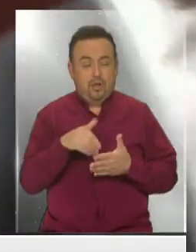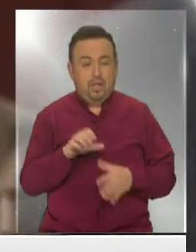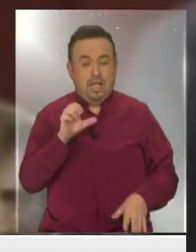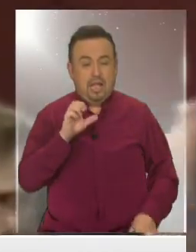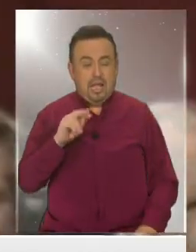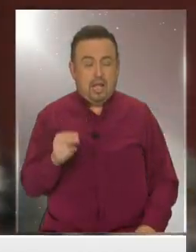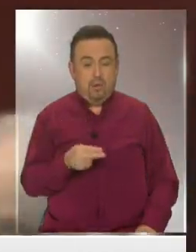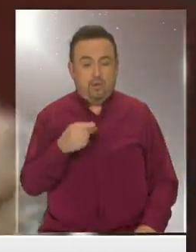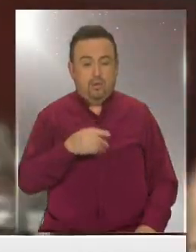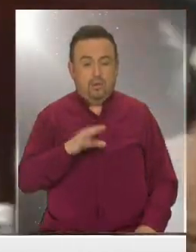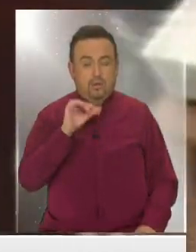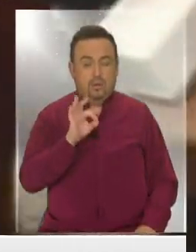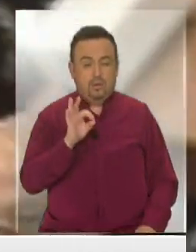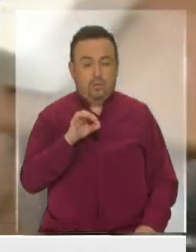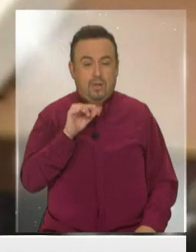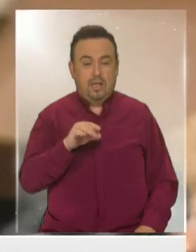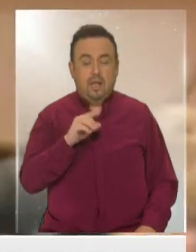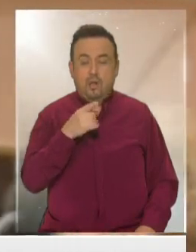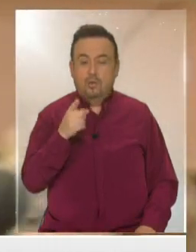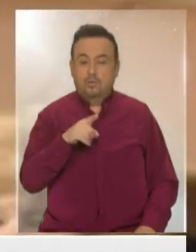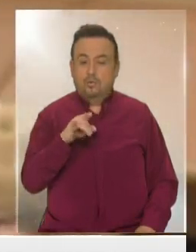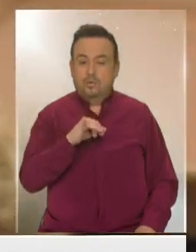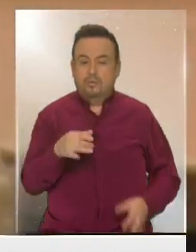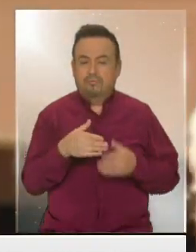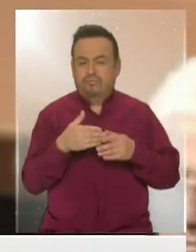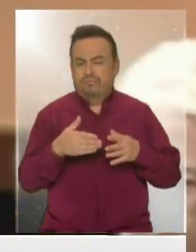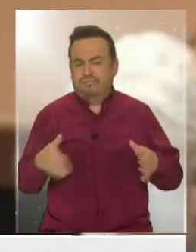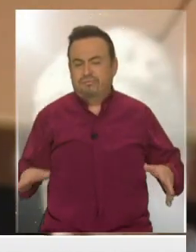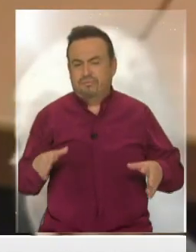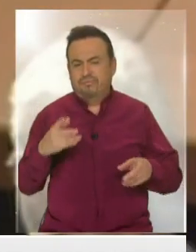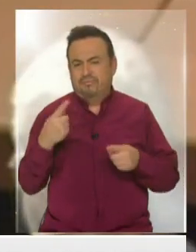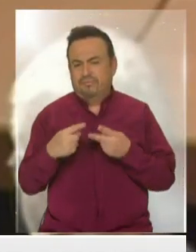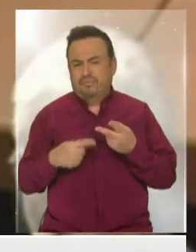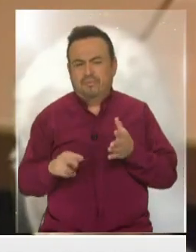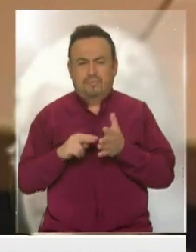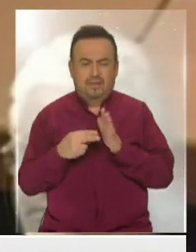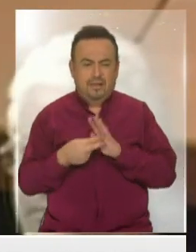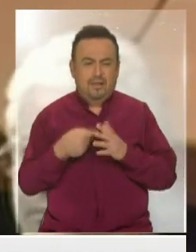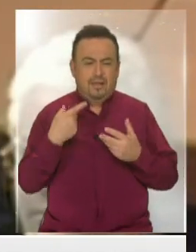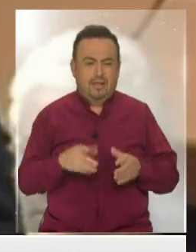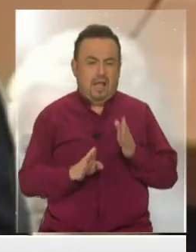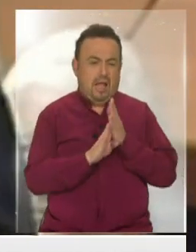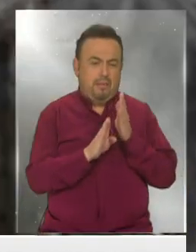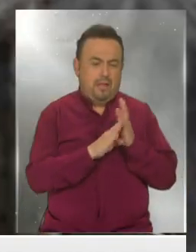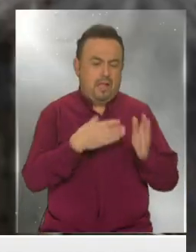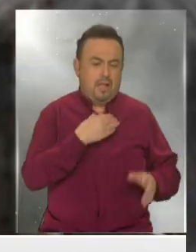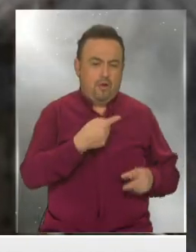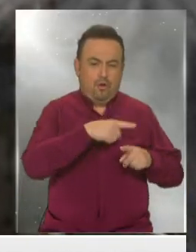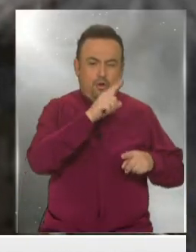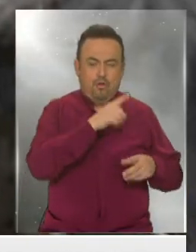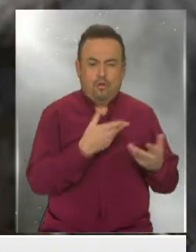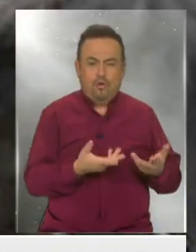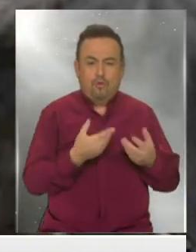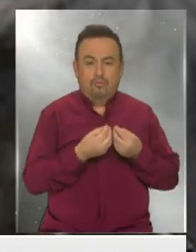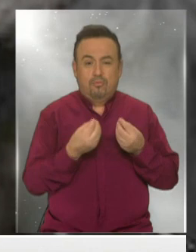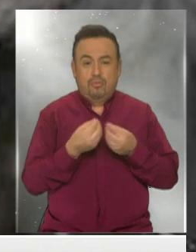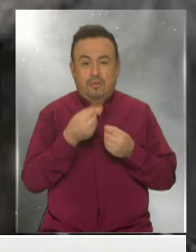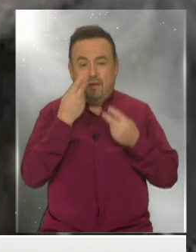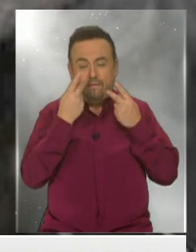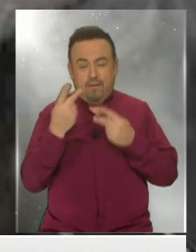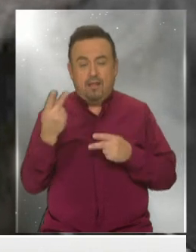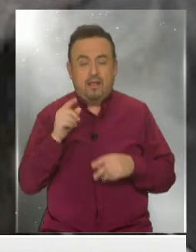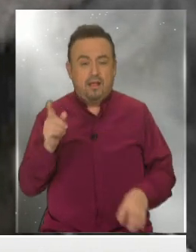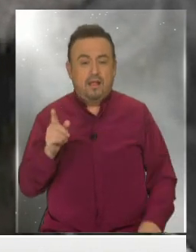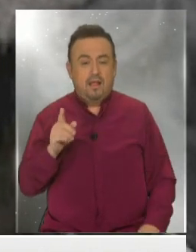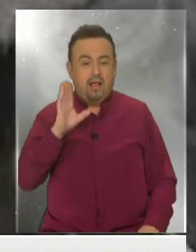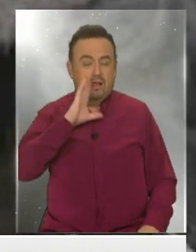en cuentas suizas viene a coronar un largo historial de escándalos, amantes, hijos no reconocidos y un costoso viaje a